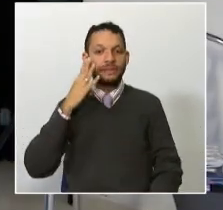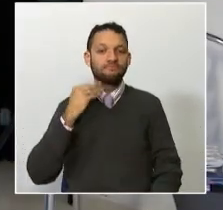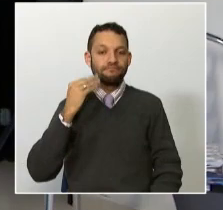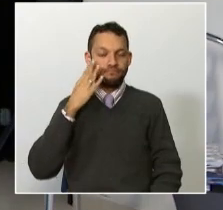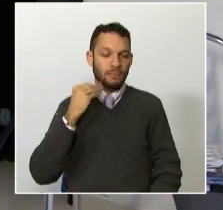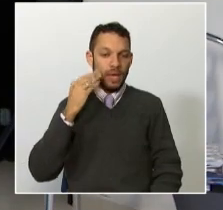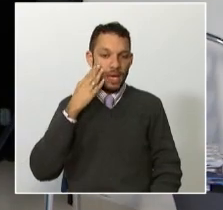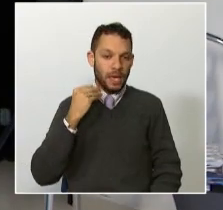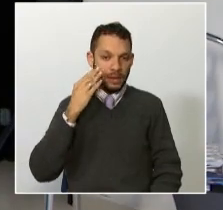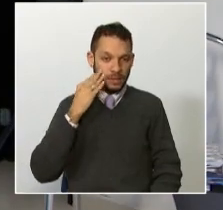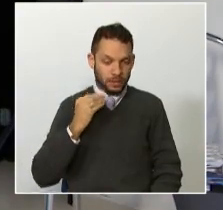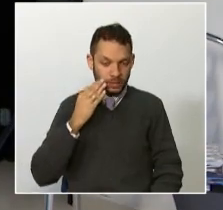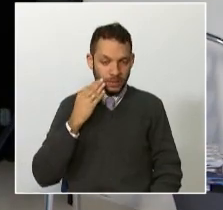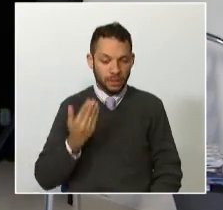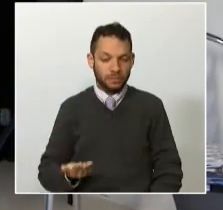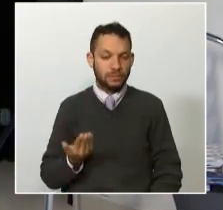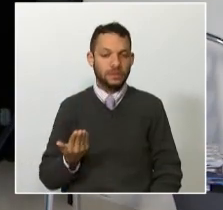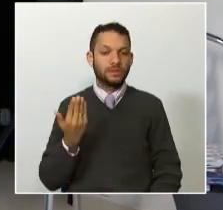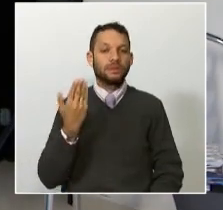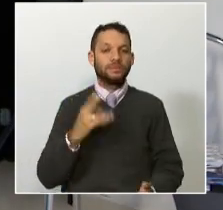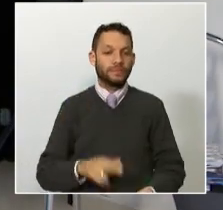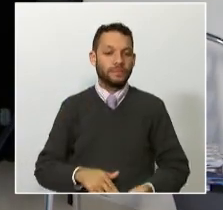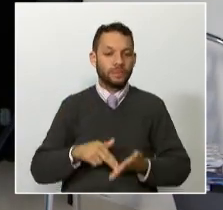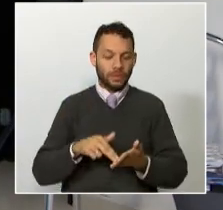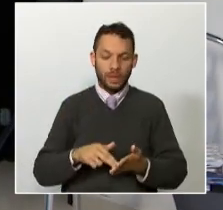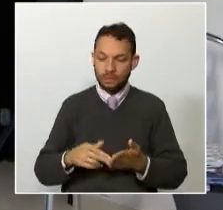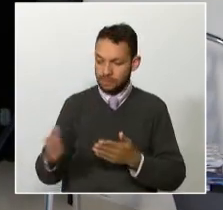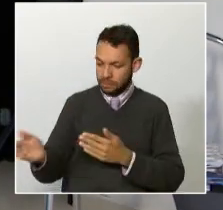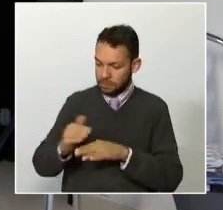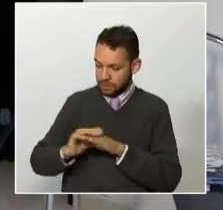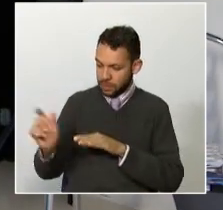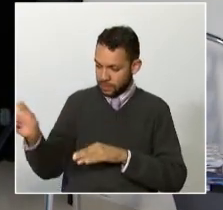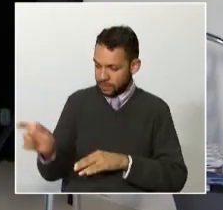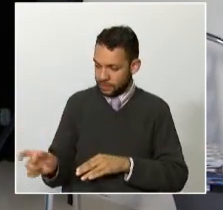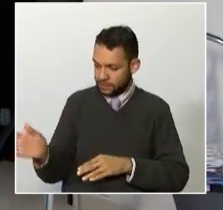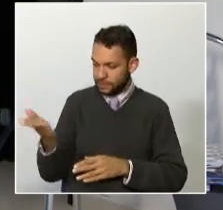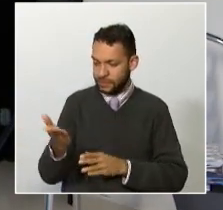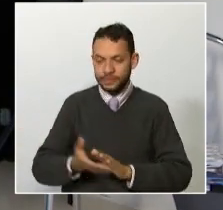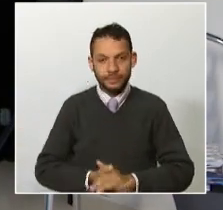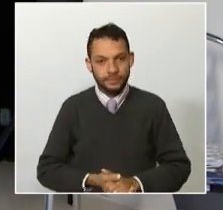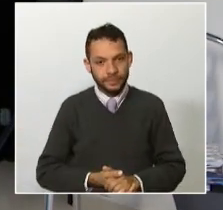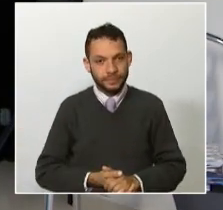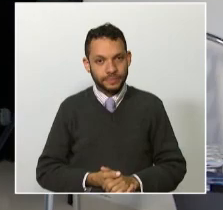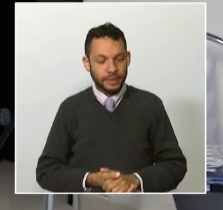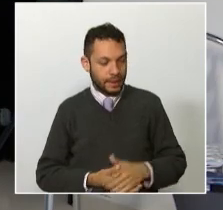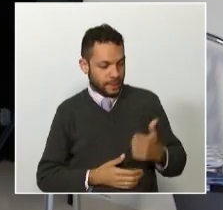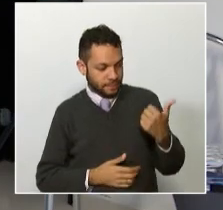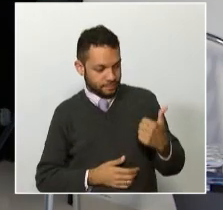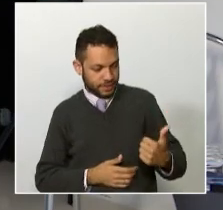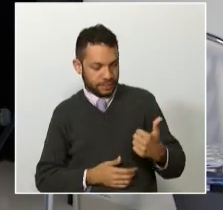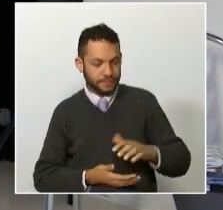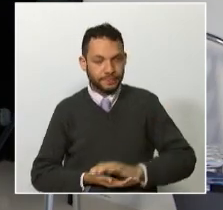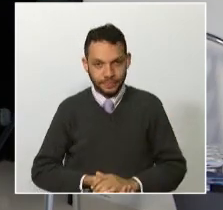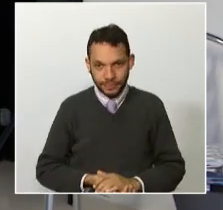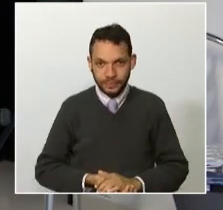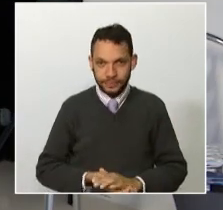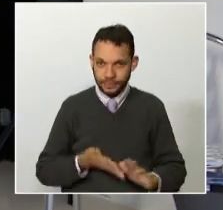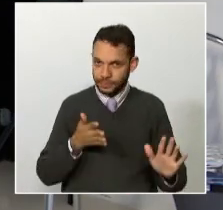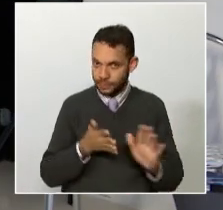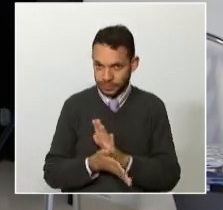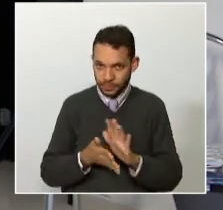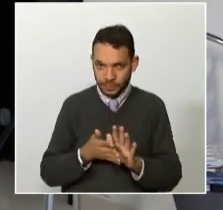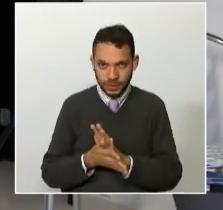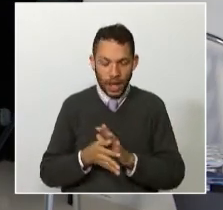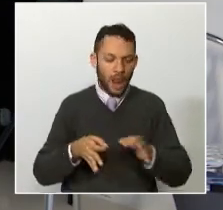lado, afortunadamente, entonces por eso la invitamos. Gracias, doctora. Bueno, teniendo en cuenta, por lo que ya tanto